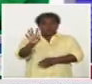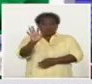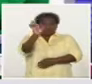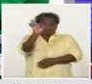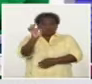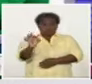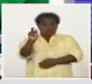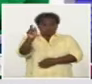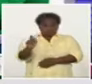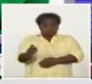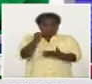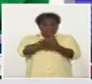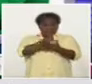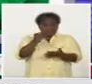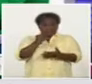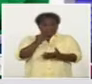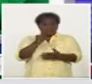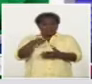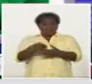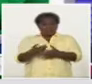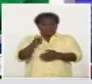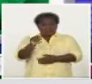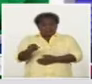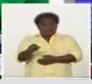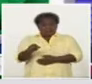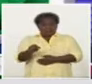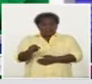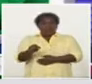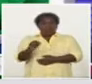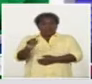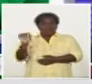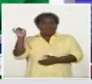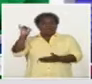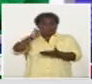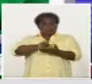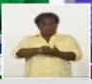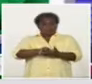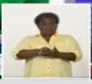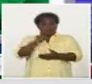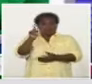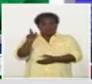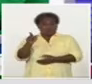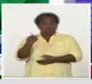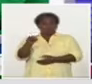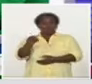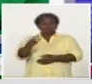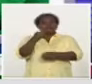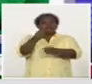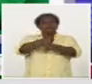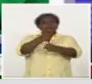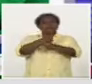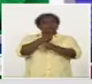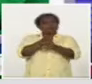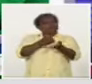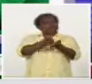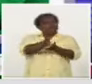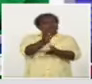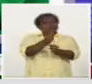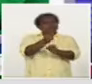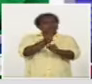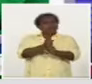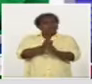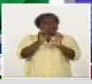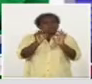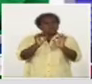diagnosticados en el día con fuente de infección en el exterior de nuestro país, y todavía se trabaja para poder precisar